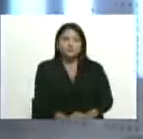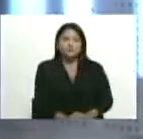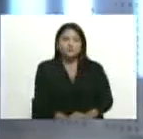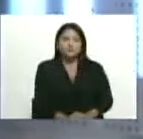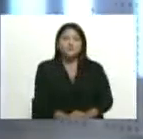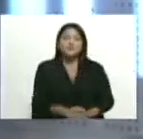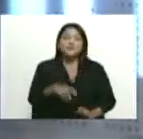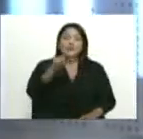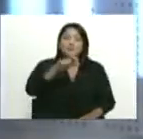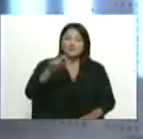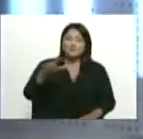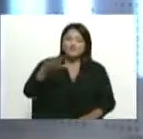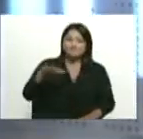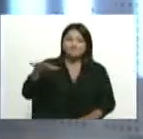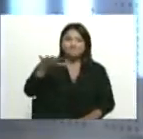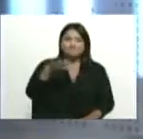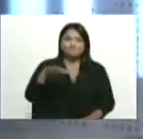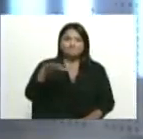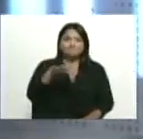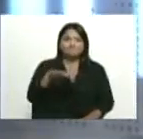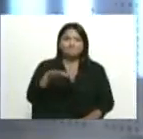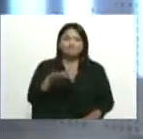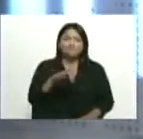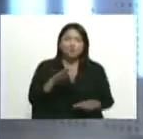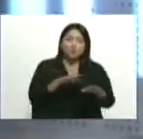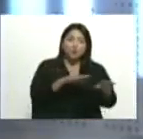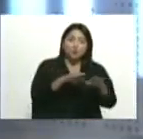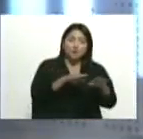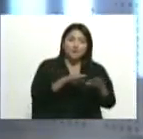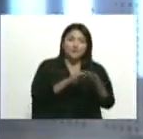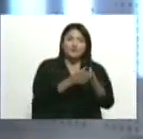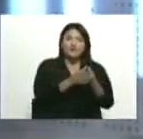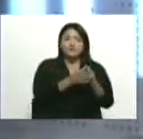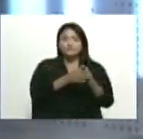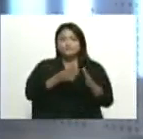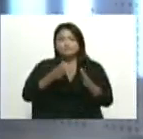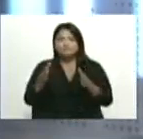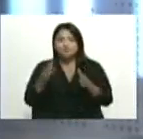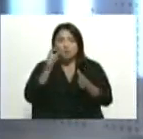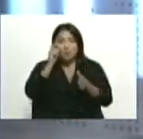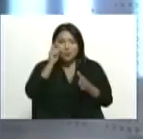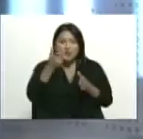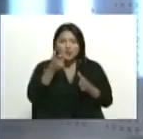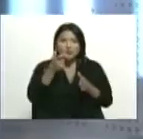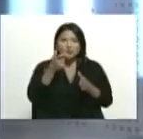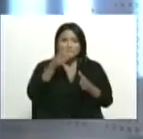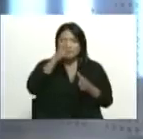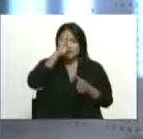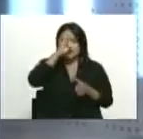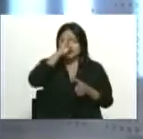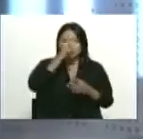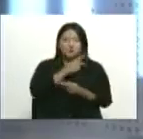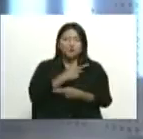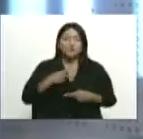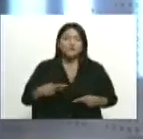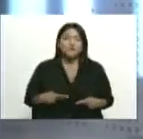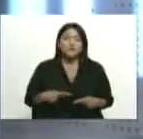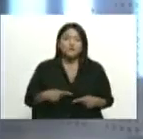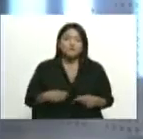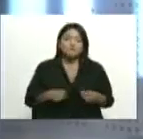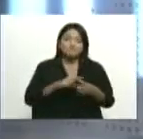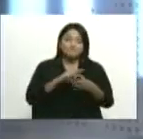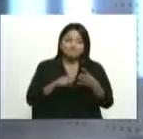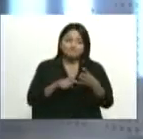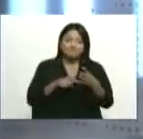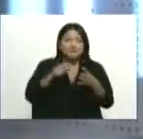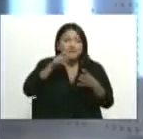estructura que agrupa a los llanos centrales desde Cojedes, el corazón de nuestra geografía, Guárico, Barinas, Portuguesa, estados llaneros